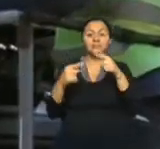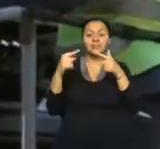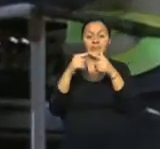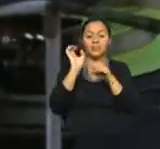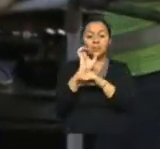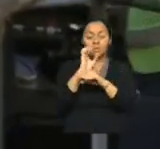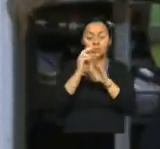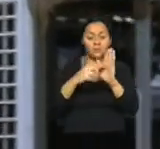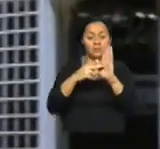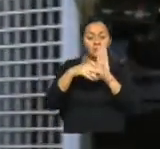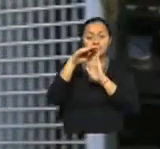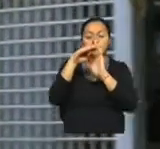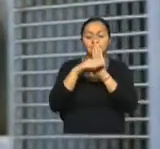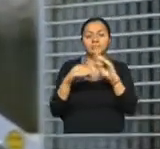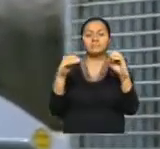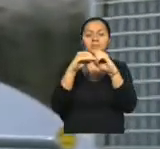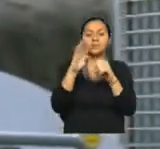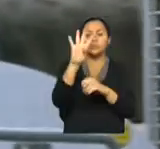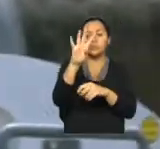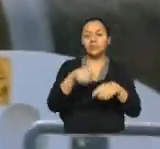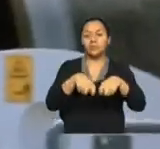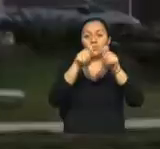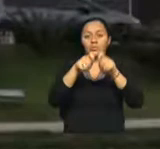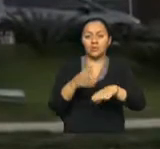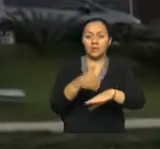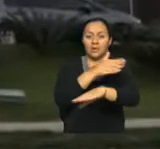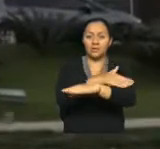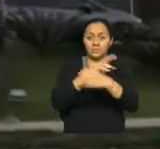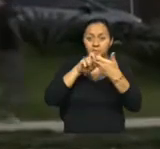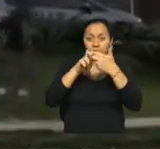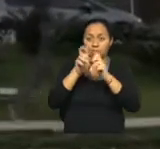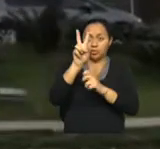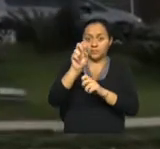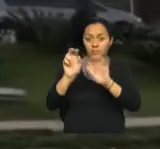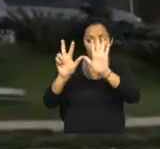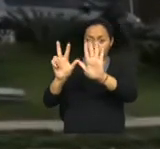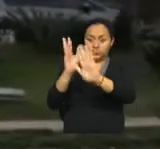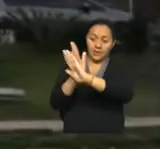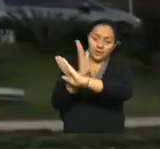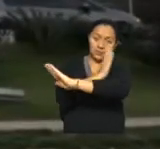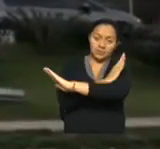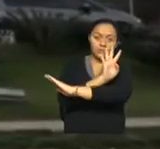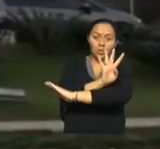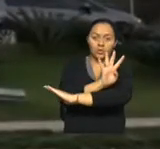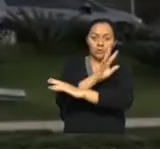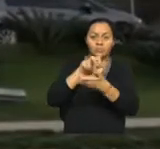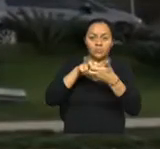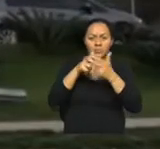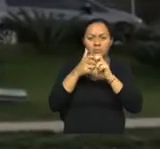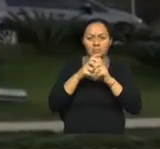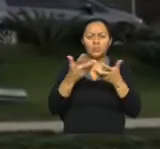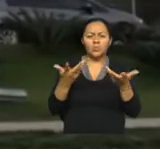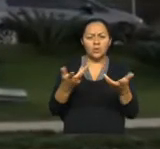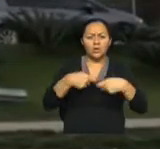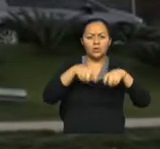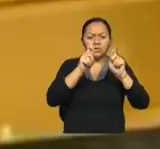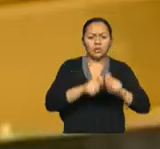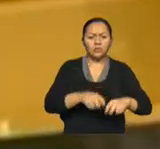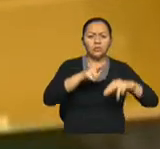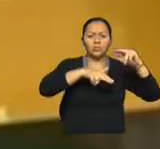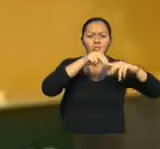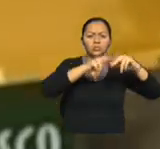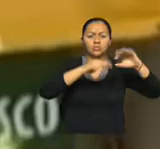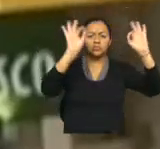registró irregularidades en 4 contratos firmados antes del año 2008. Uno de esos contratos fue para la construcción de